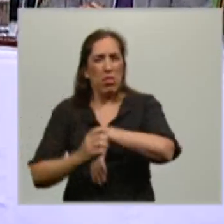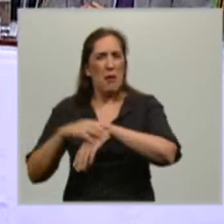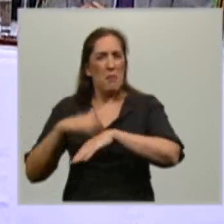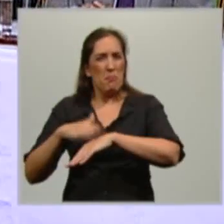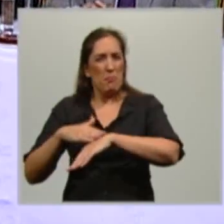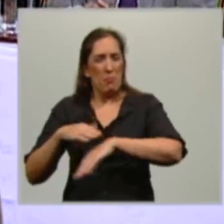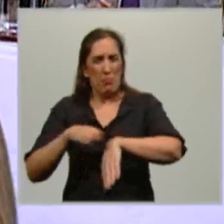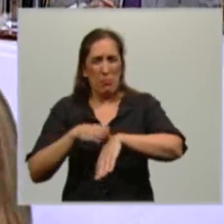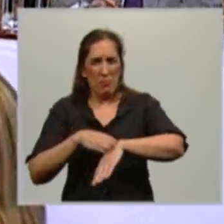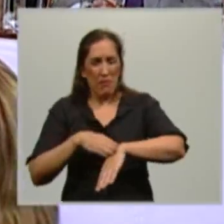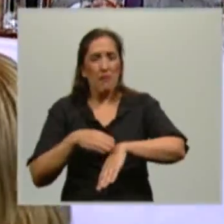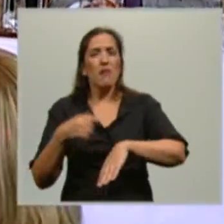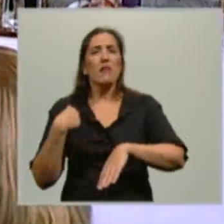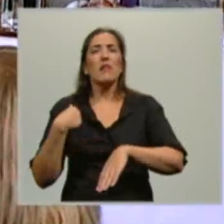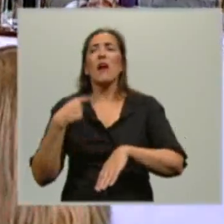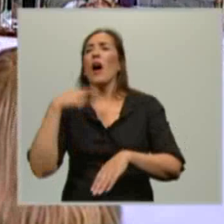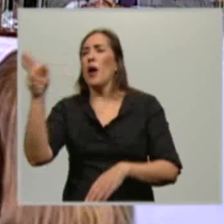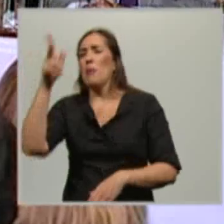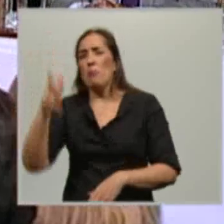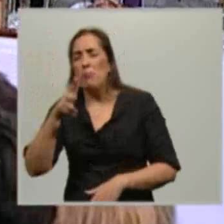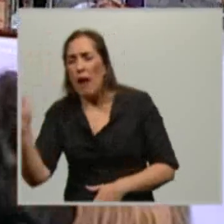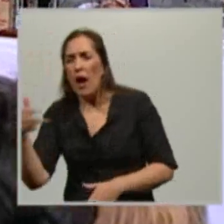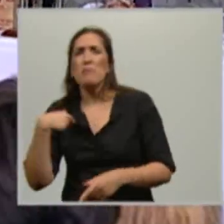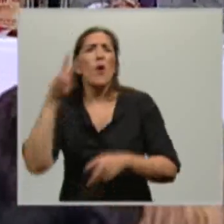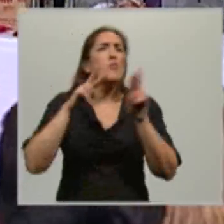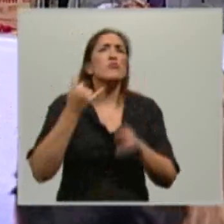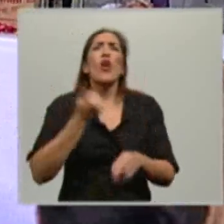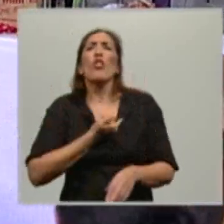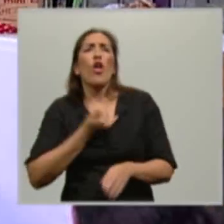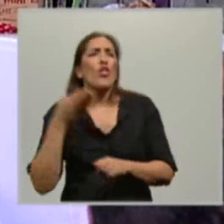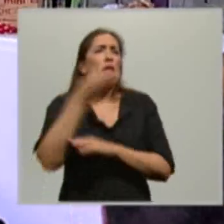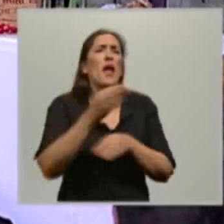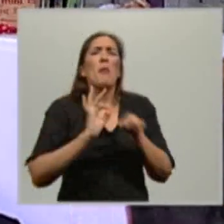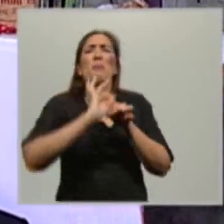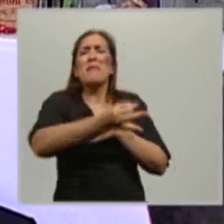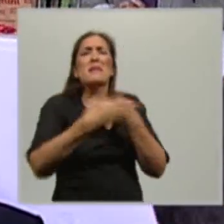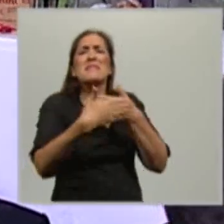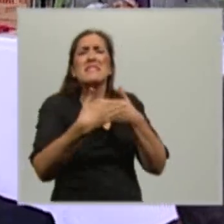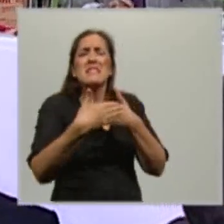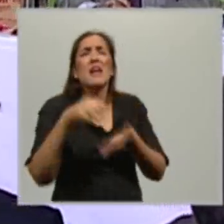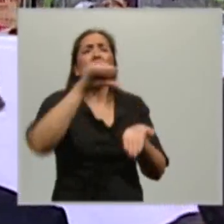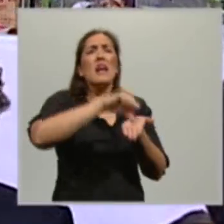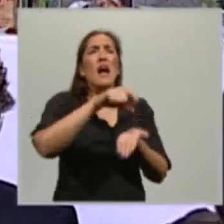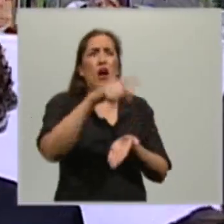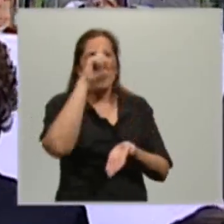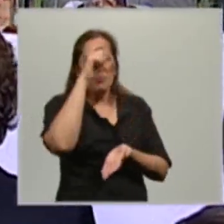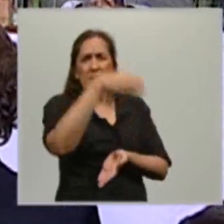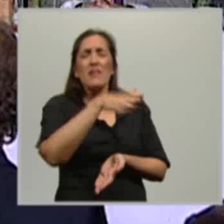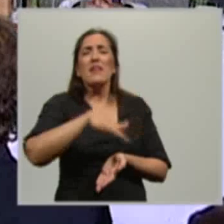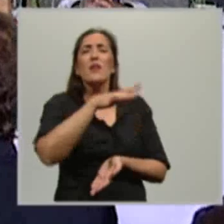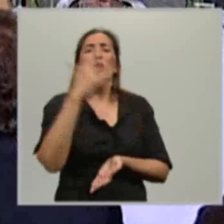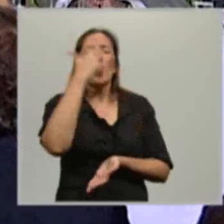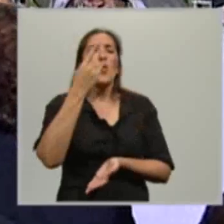a otro, me decían, ¿cuál vamos? A uno que es el del Papa, de los presidentes, a otro que está más cerca. Bueno, vayamos al que está más cerca, le digo yo, al Humberto Primo. Y marchamos